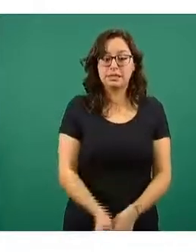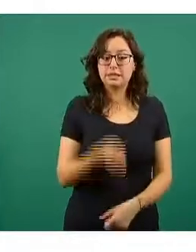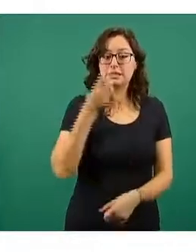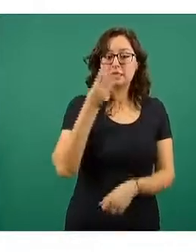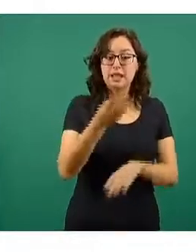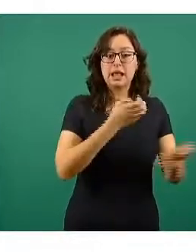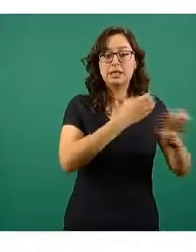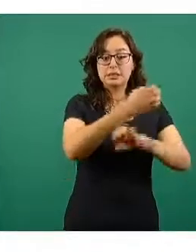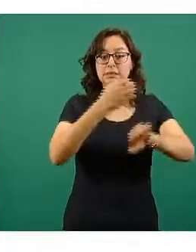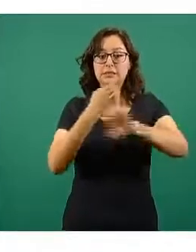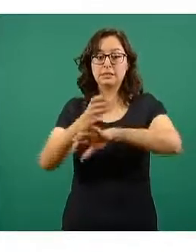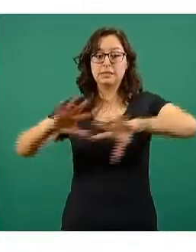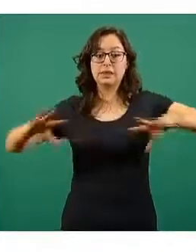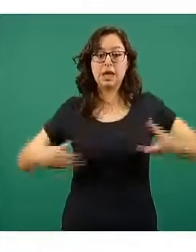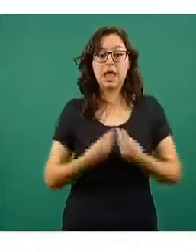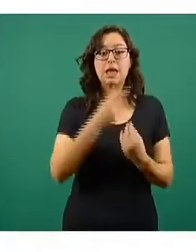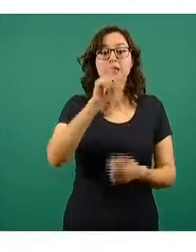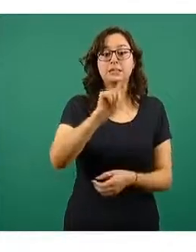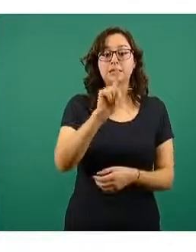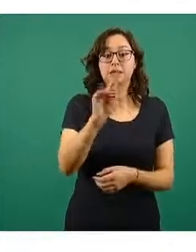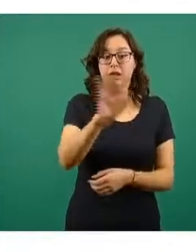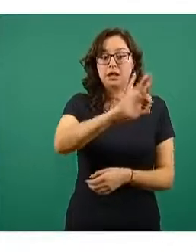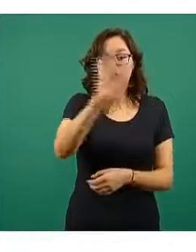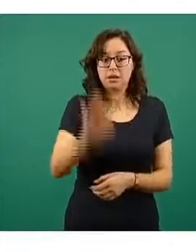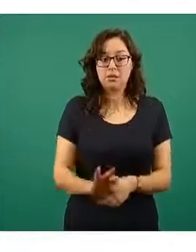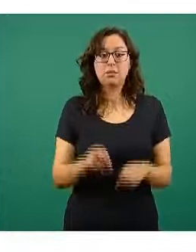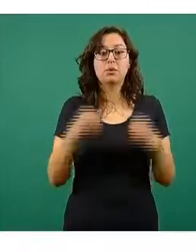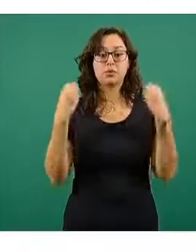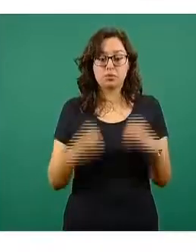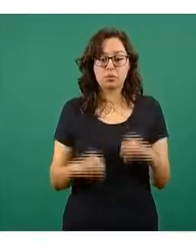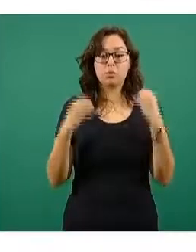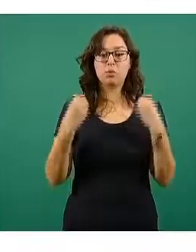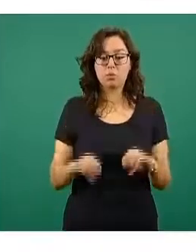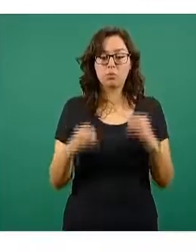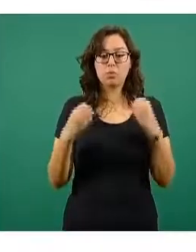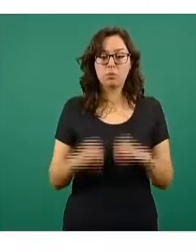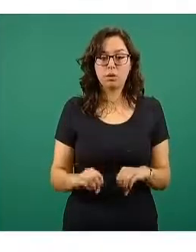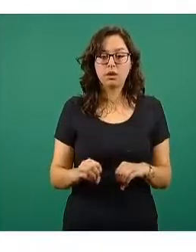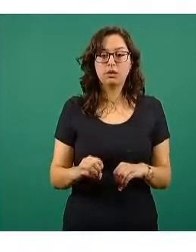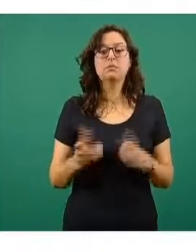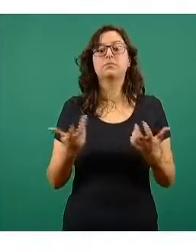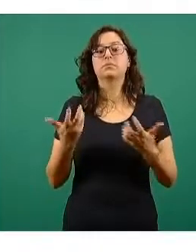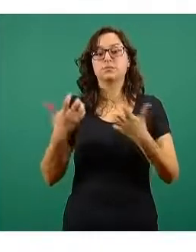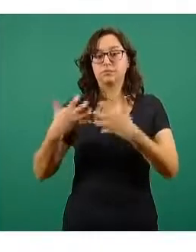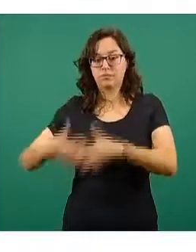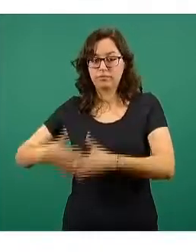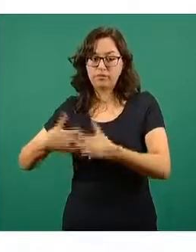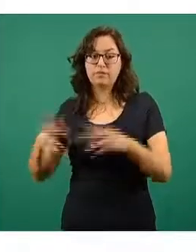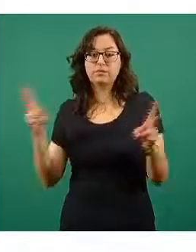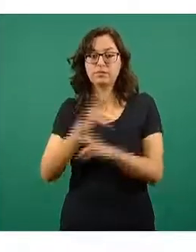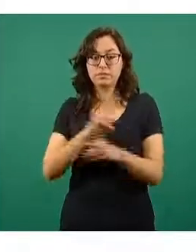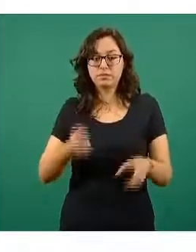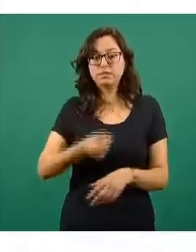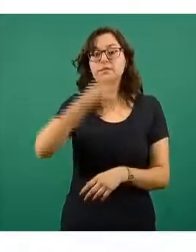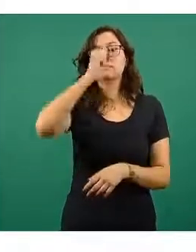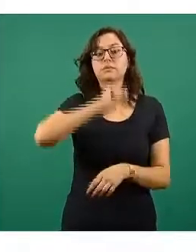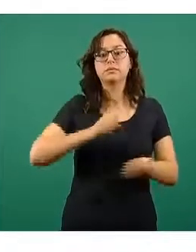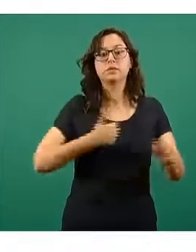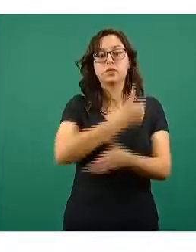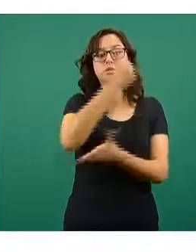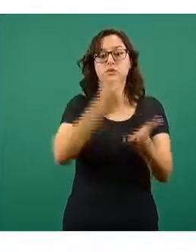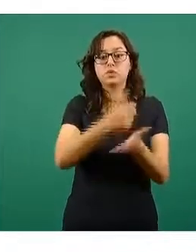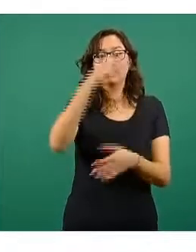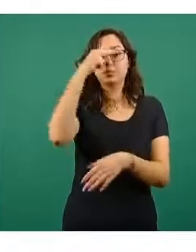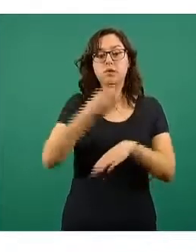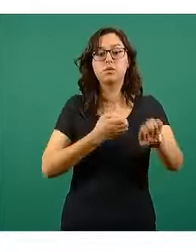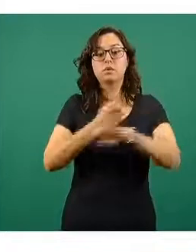más del 70% de ocupación sobre estas camas con un respirador mecánico. Son la Ciudad de México, el Estado de México y